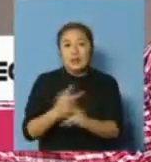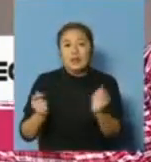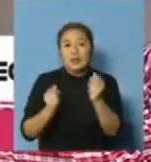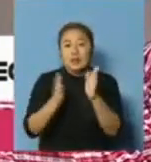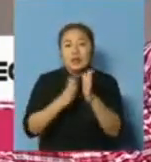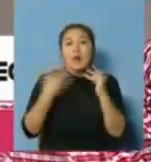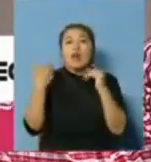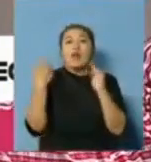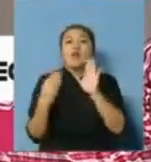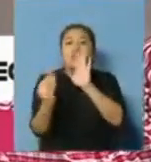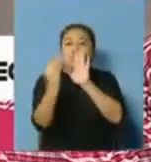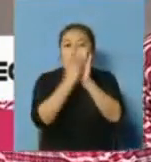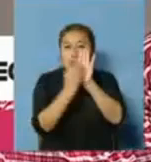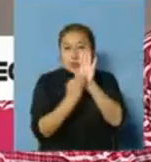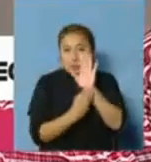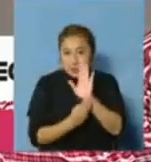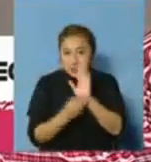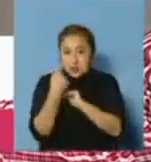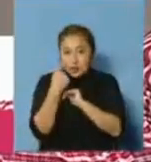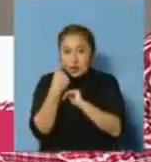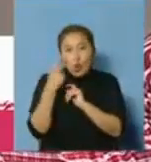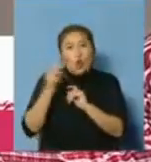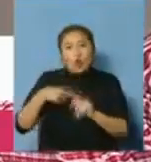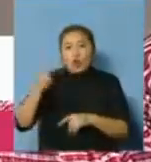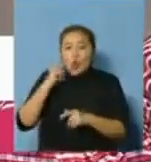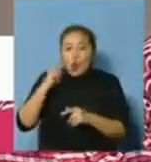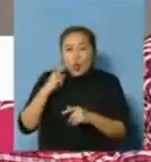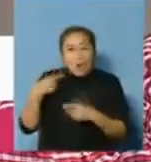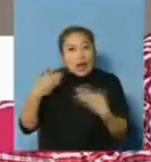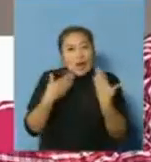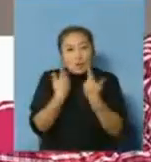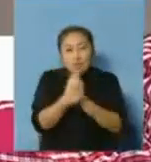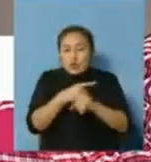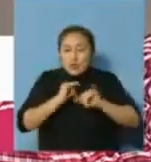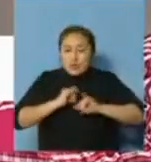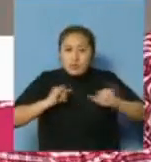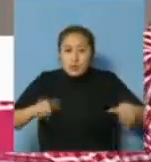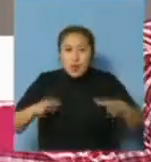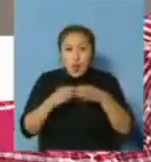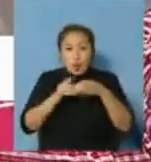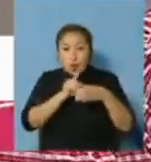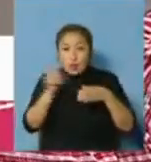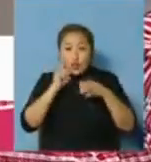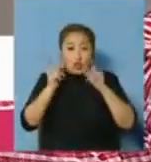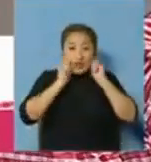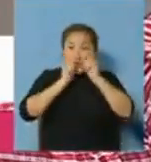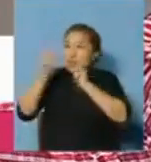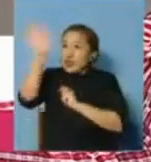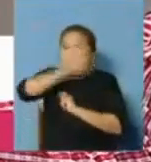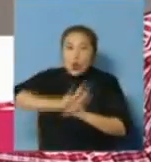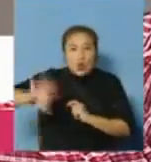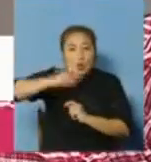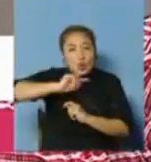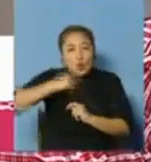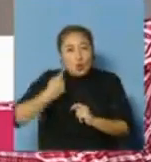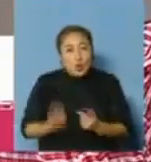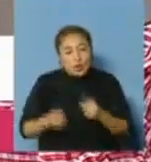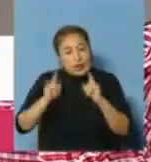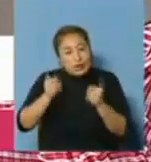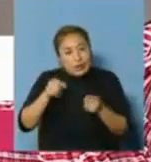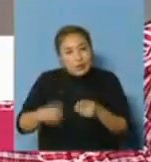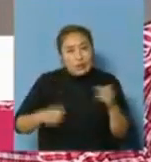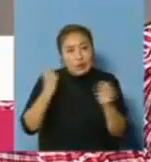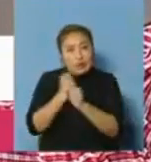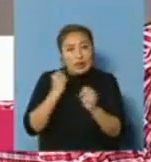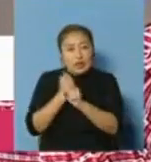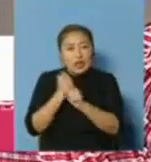plazo de inscripción esto se hizo un operativo personalmente con todo mi equipo hemos recorrido la provincia además hemos